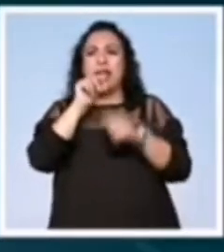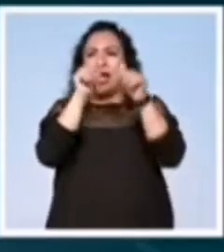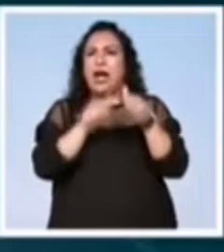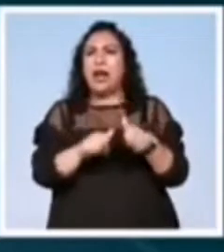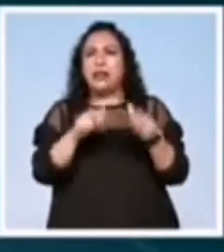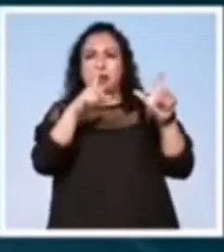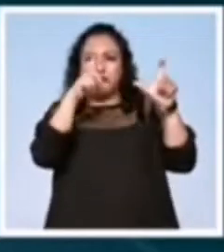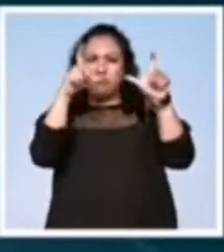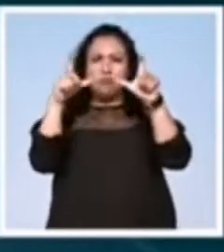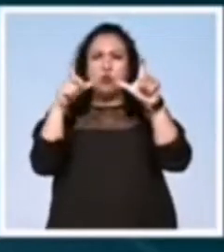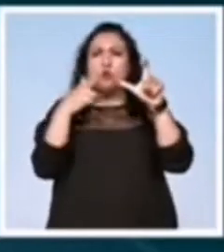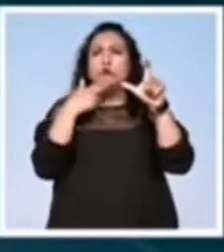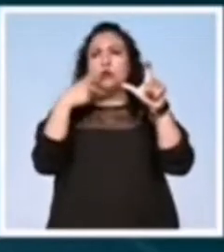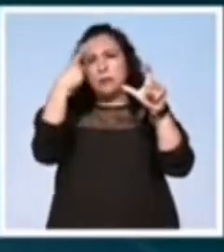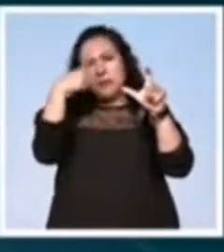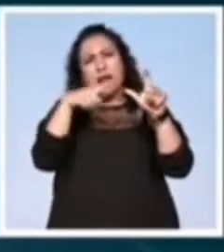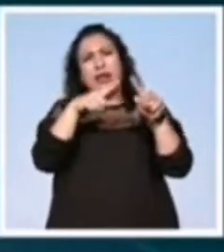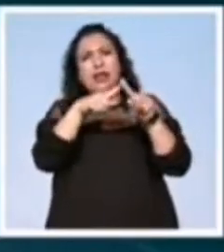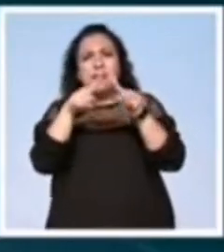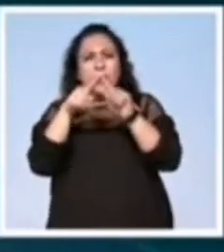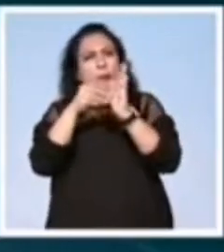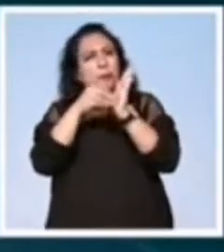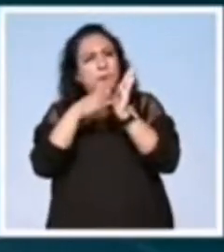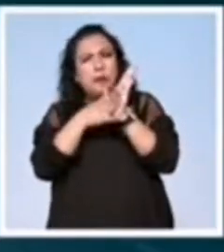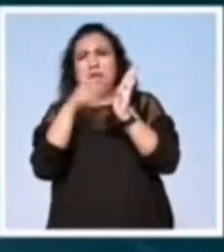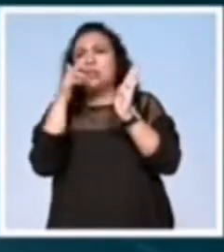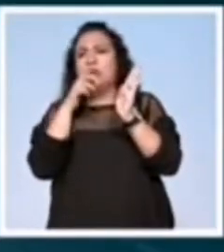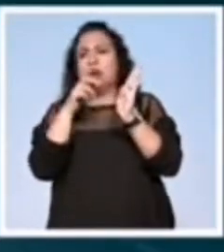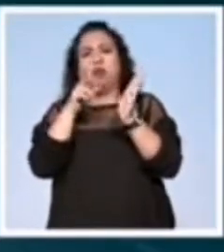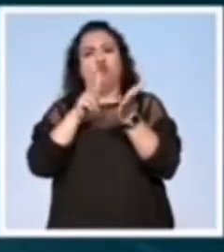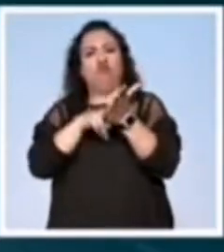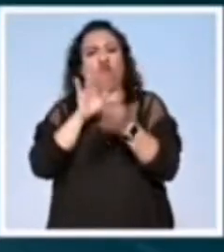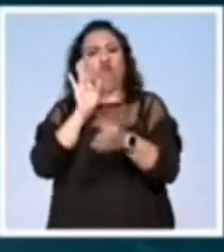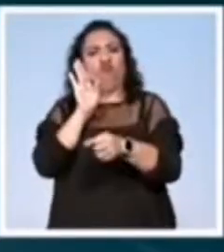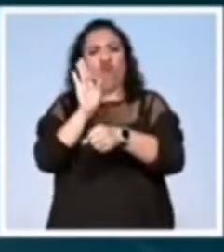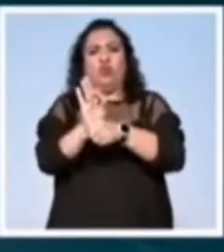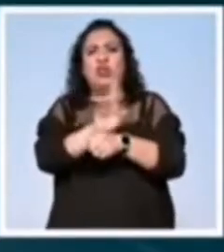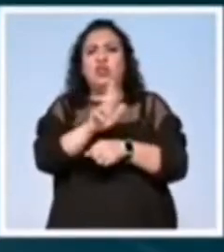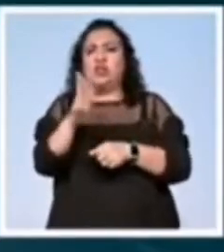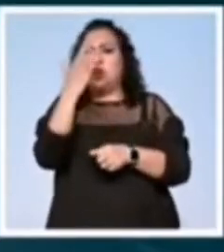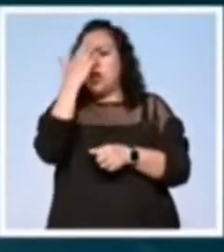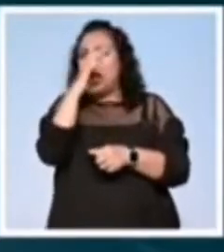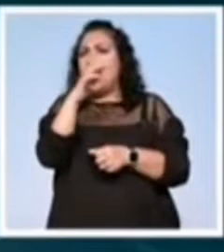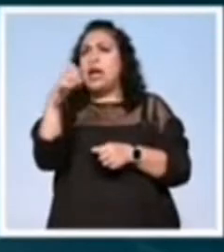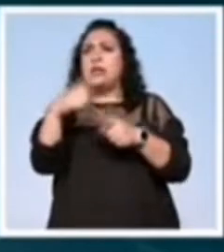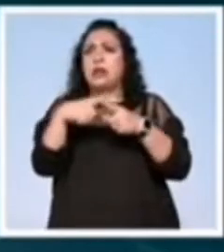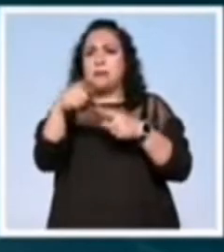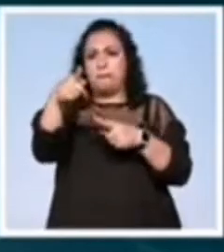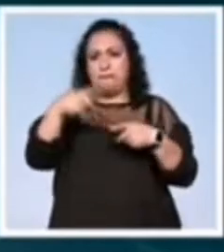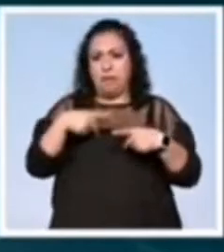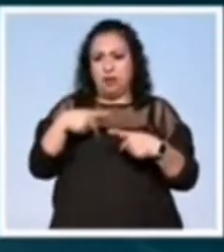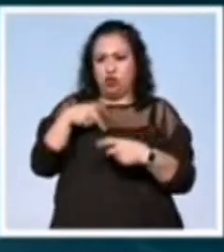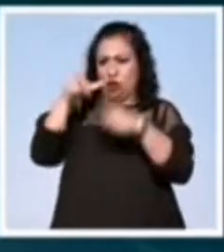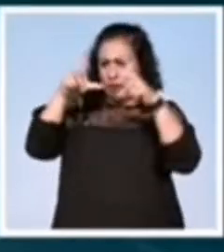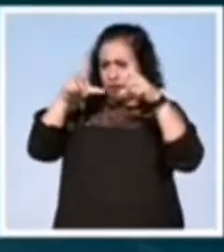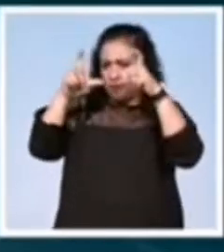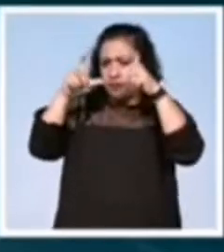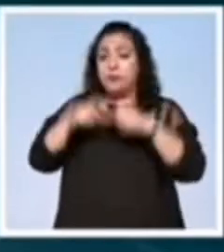retrato para realizar distintos registros, siempre con dignidad y dándole reconocimiento al sujeto que está frente a su